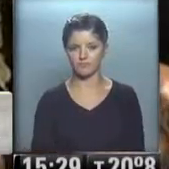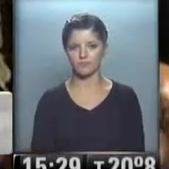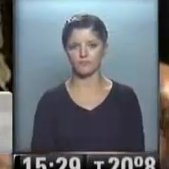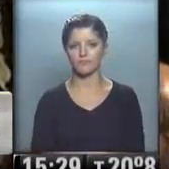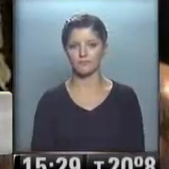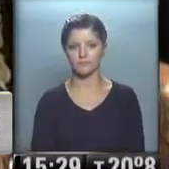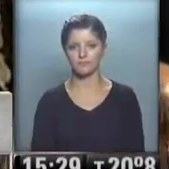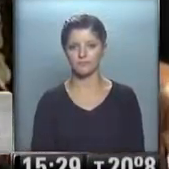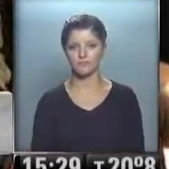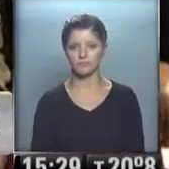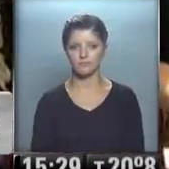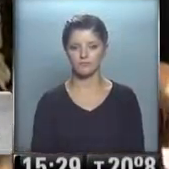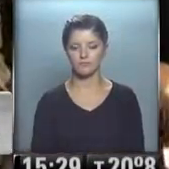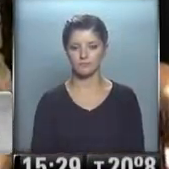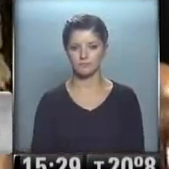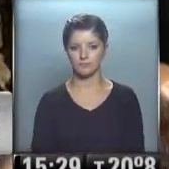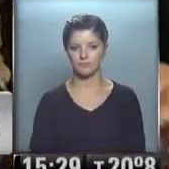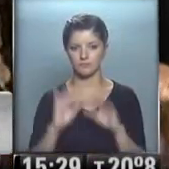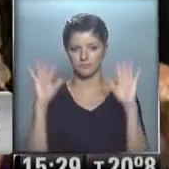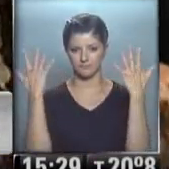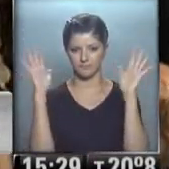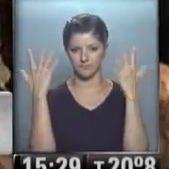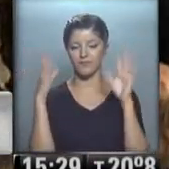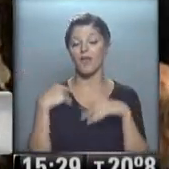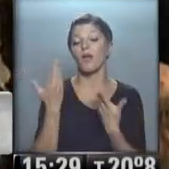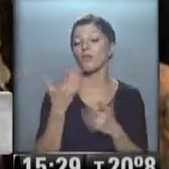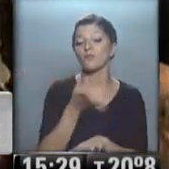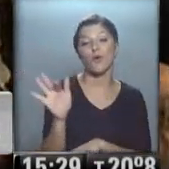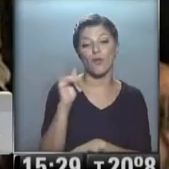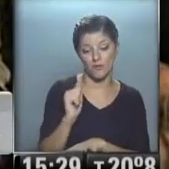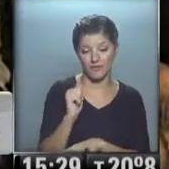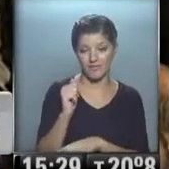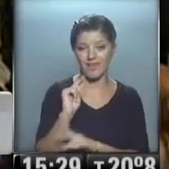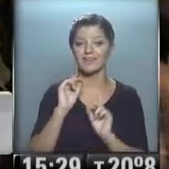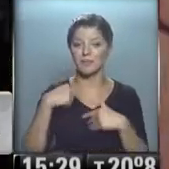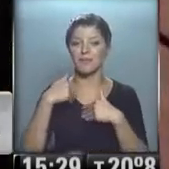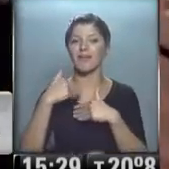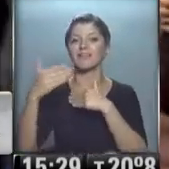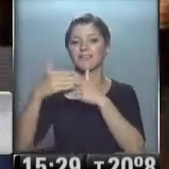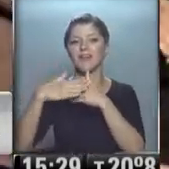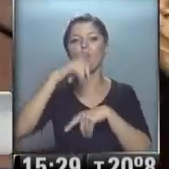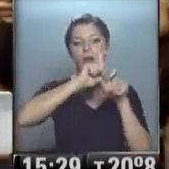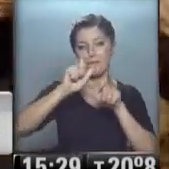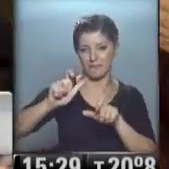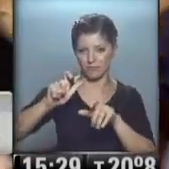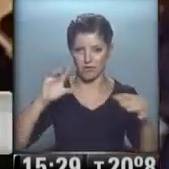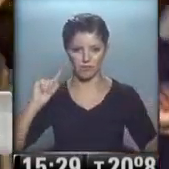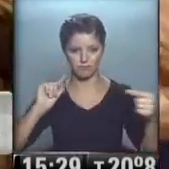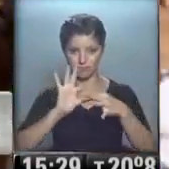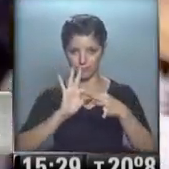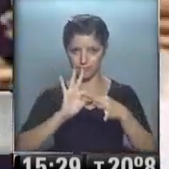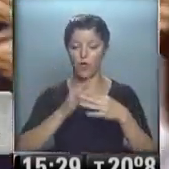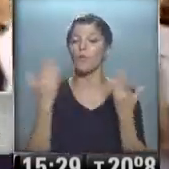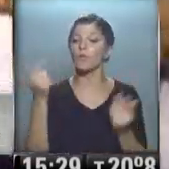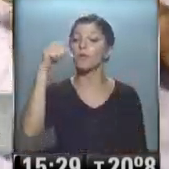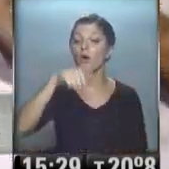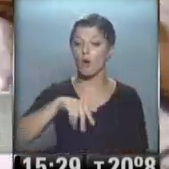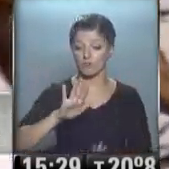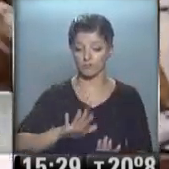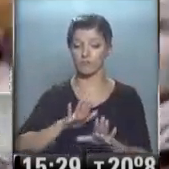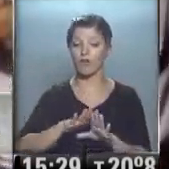¿Dónde están? En lo cotidiano, justamente, y en la cercanía con los conciudadanos. Porque hoy nos encontramos